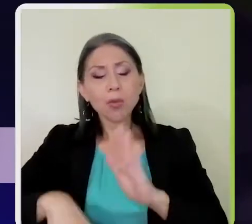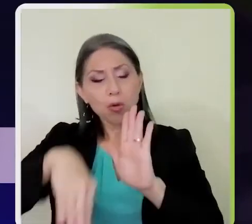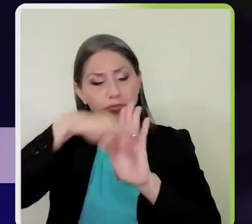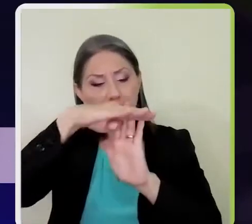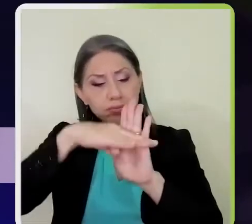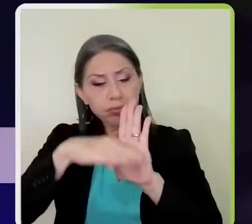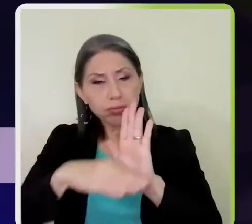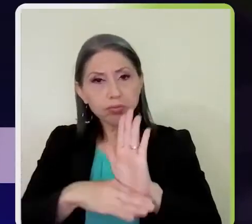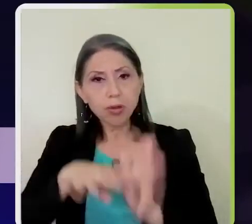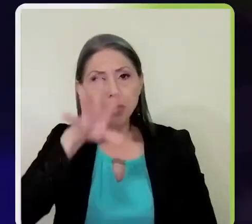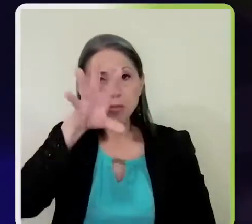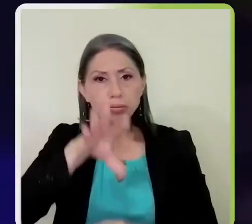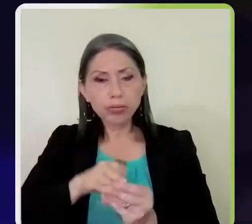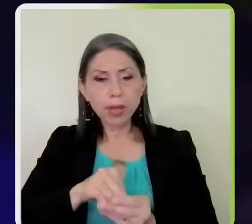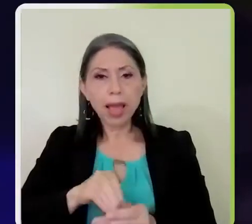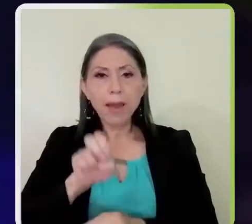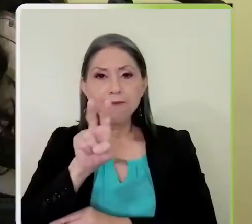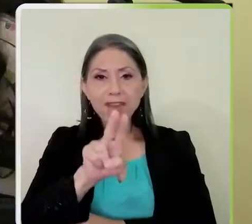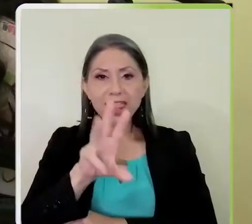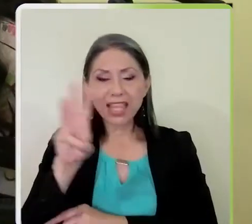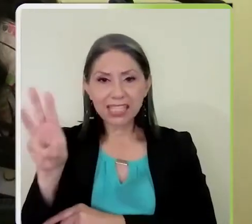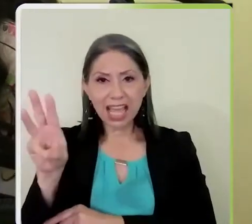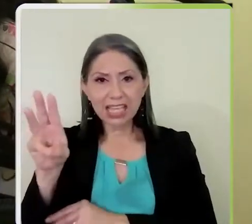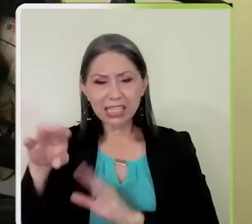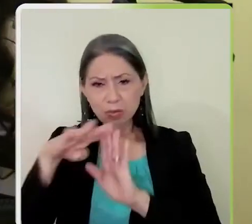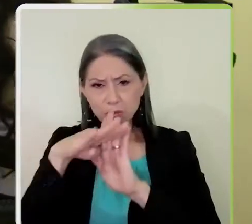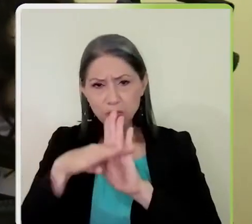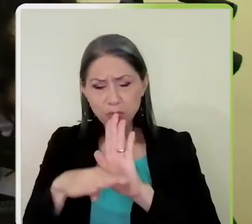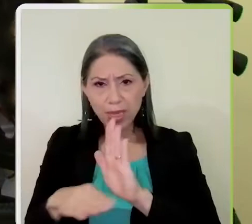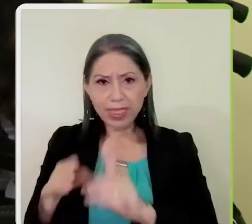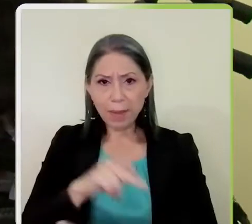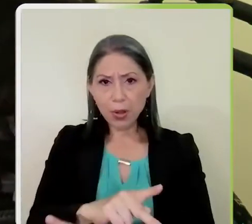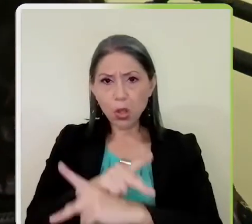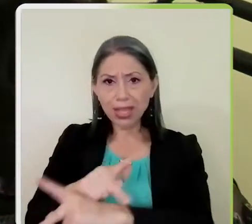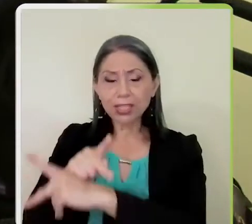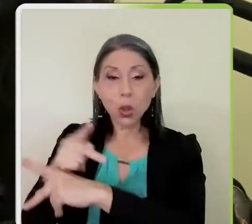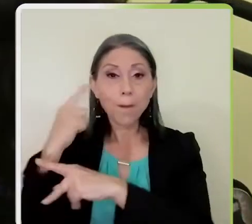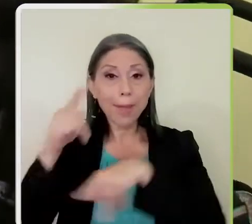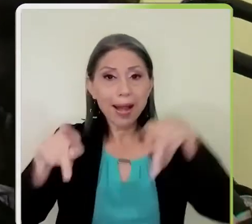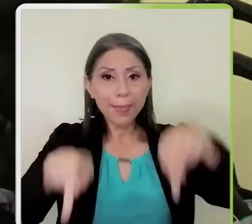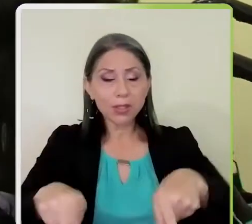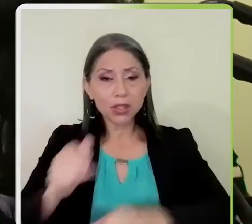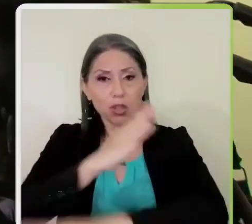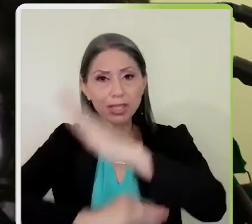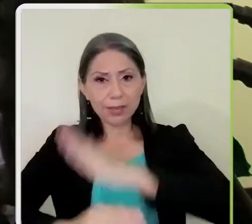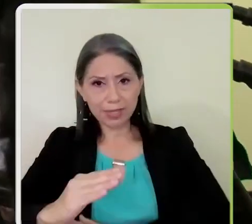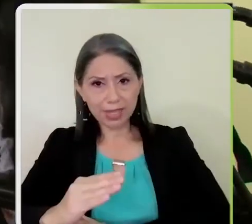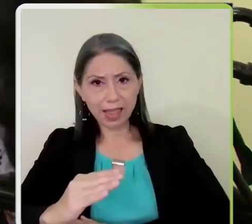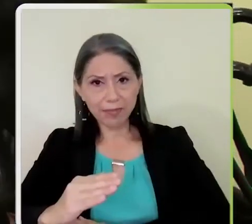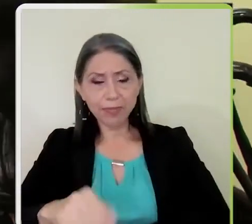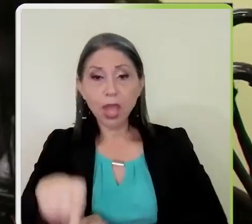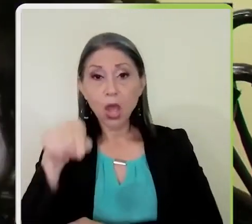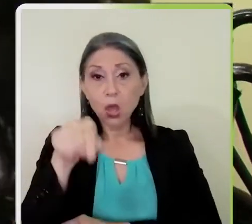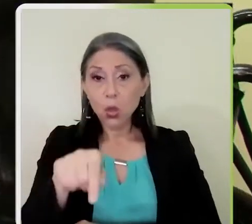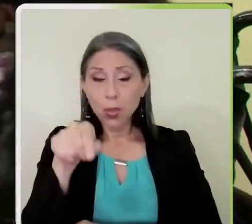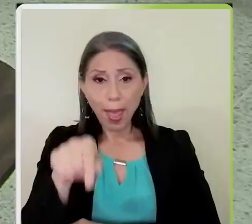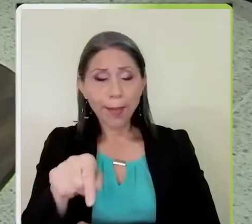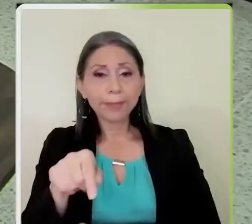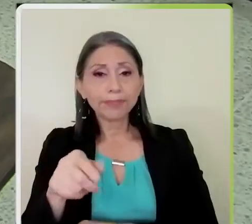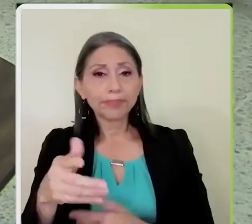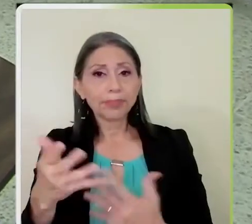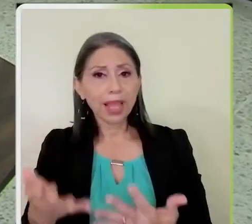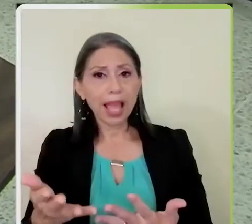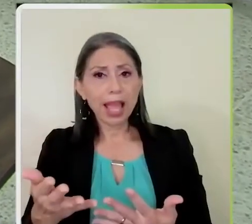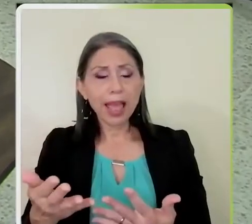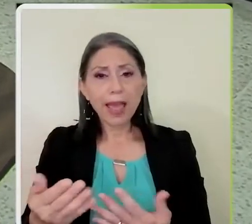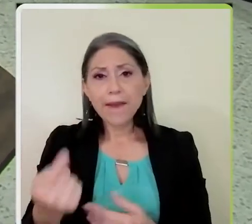medidas de protección a las personas, para las personas con discapacidad, donde se rescataba precisamente